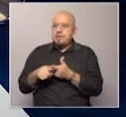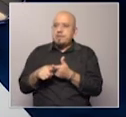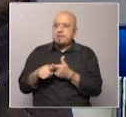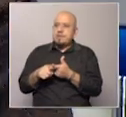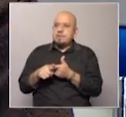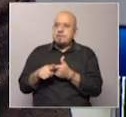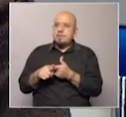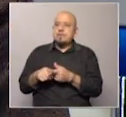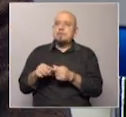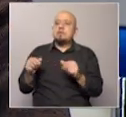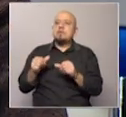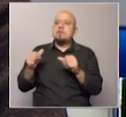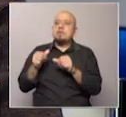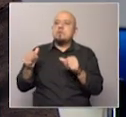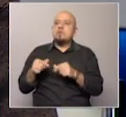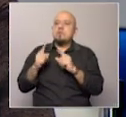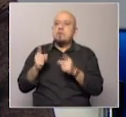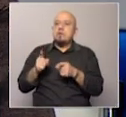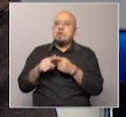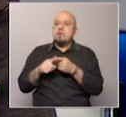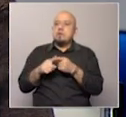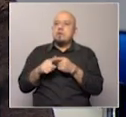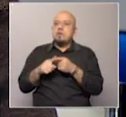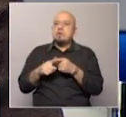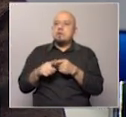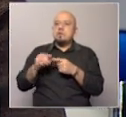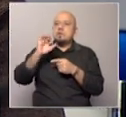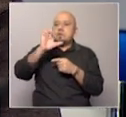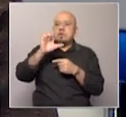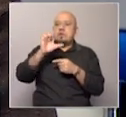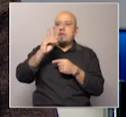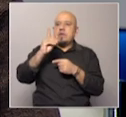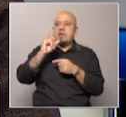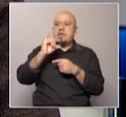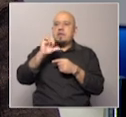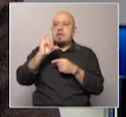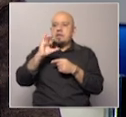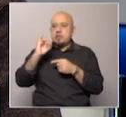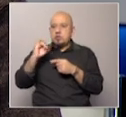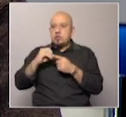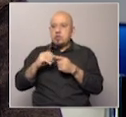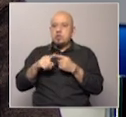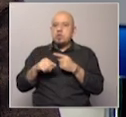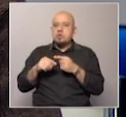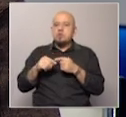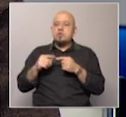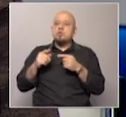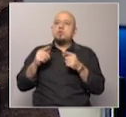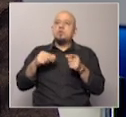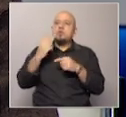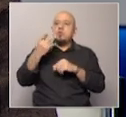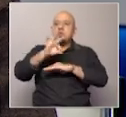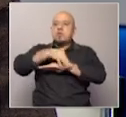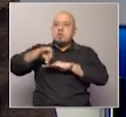y además hicimos mucho hincapié en el abandono de edilicio hay un proyecto de mariana augures y con solo justicia los